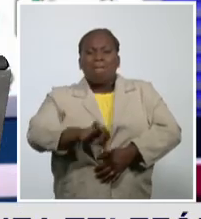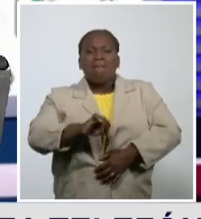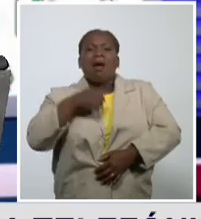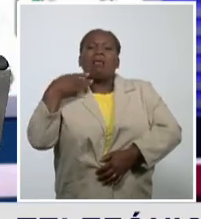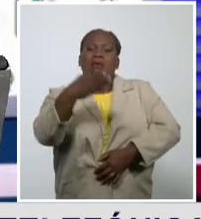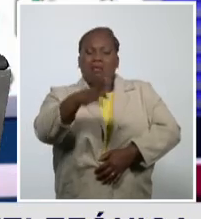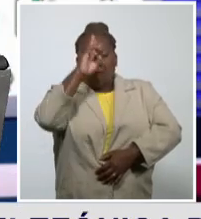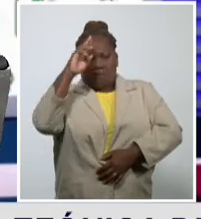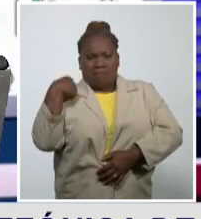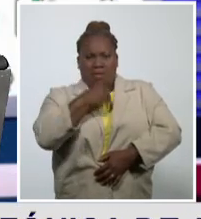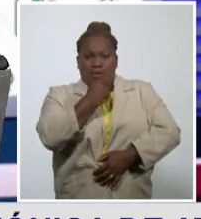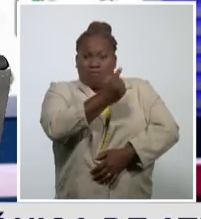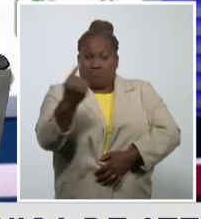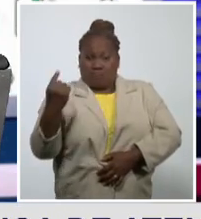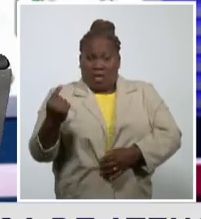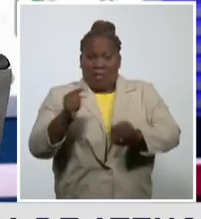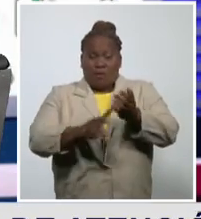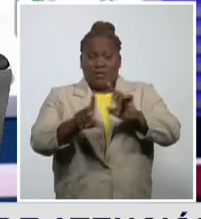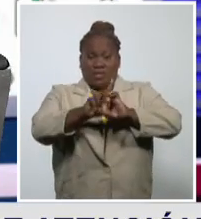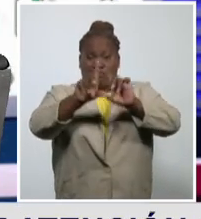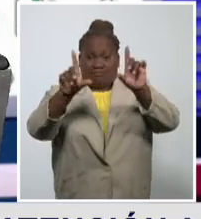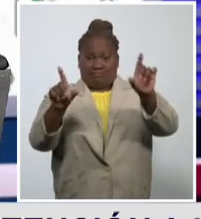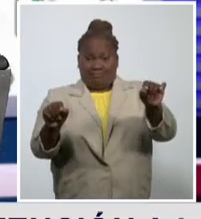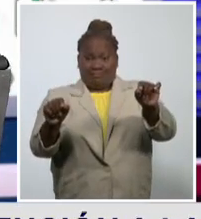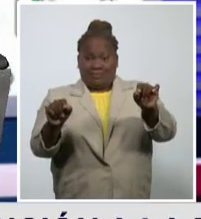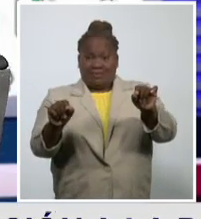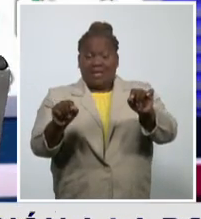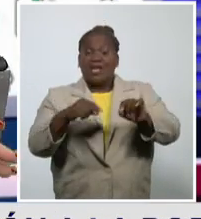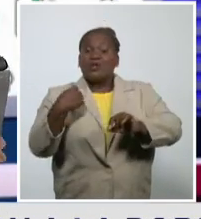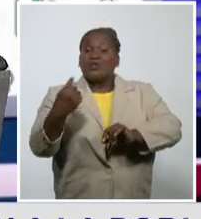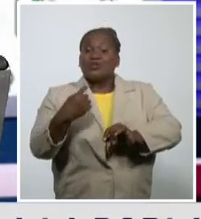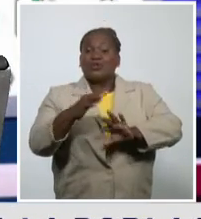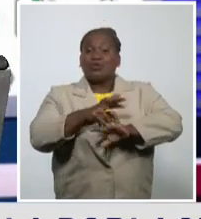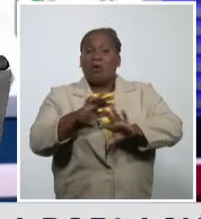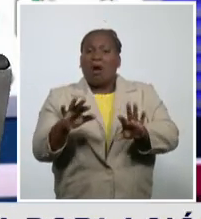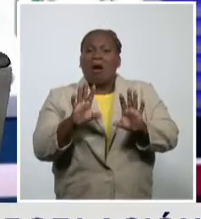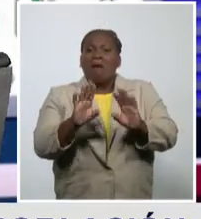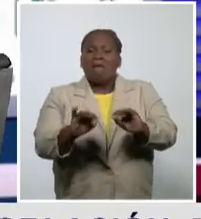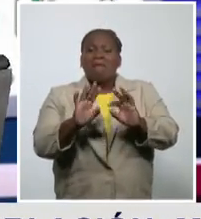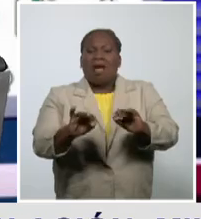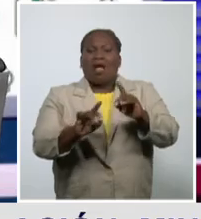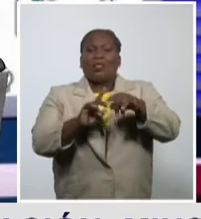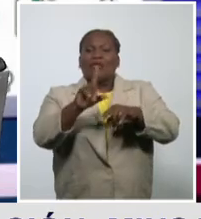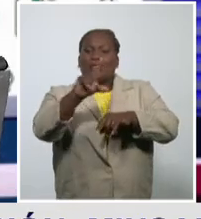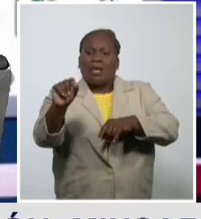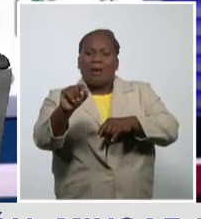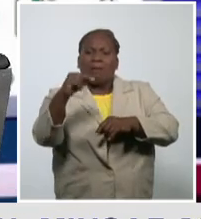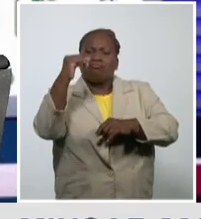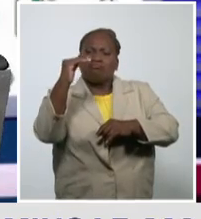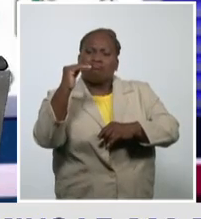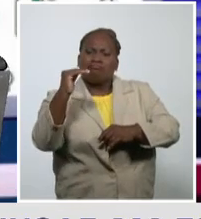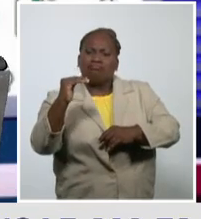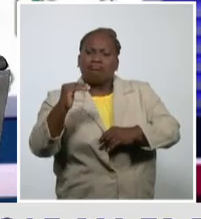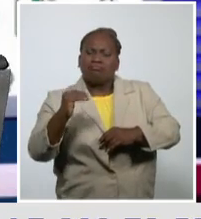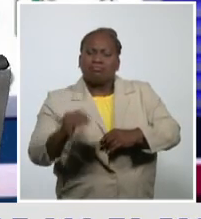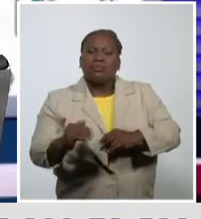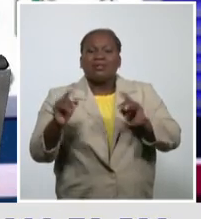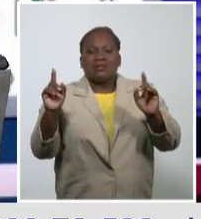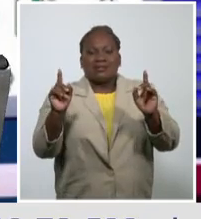cada provincia del país. Nosotros hemos tratado varios temas durante este resumen que lleva a